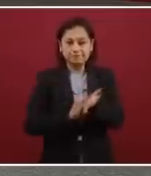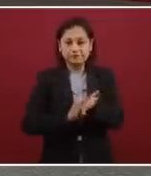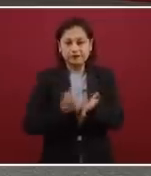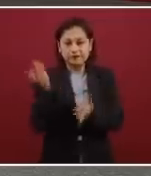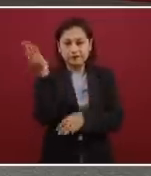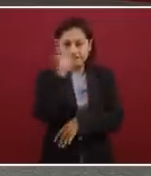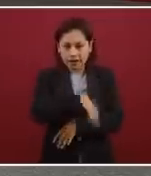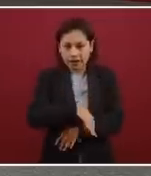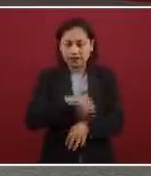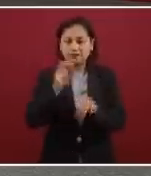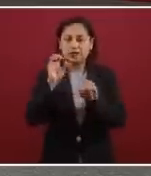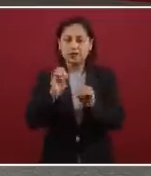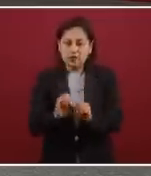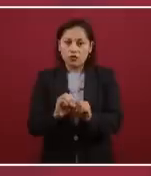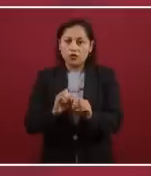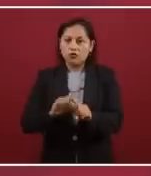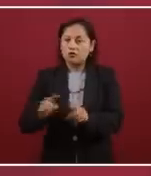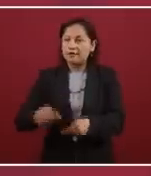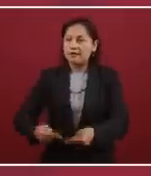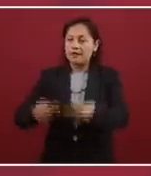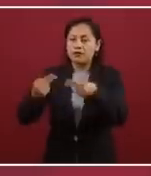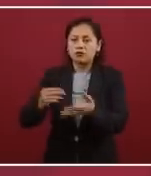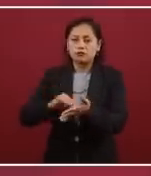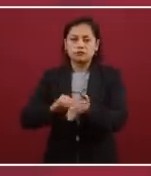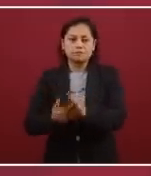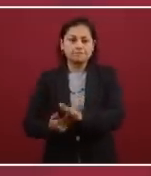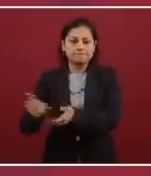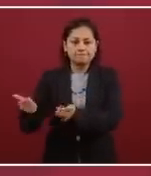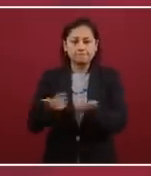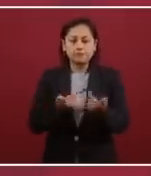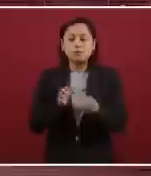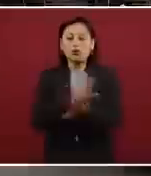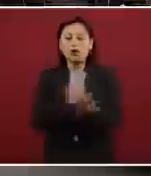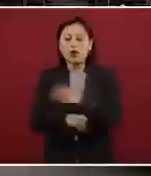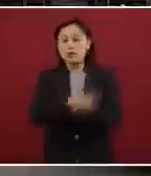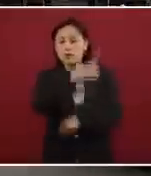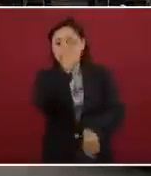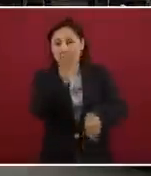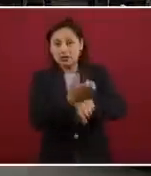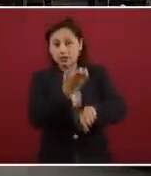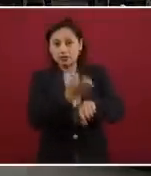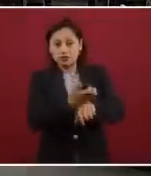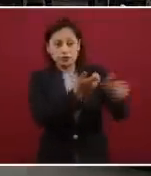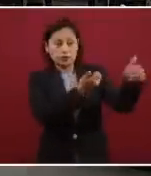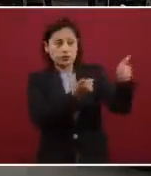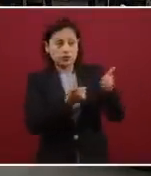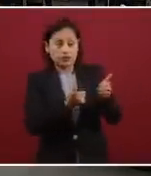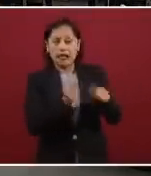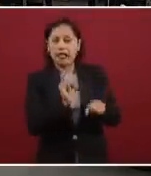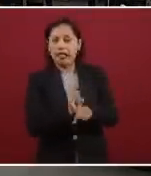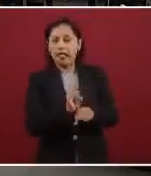ilegales, mercancía que se hace pasar que viene de Estados Unidos y en realidad viene de países orientales.